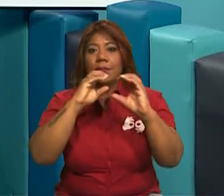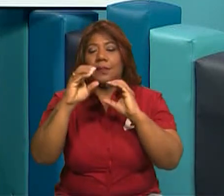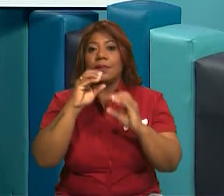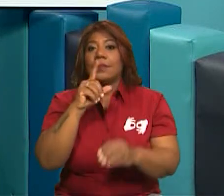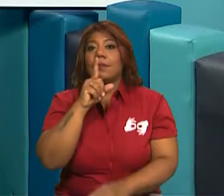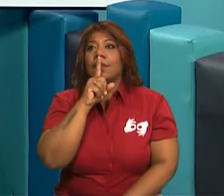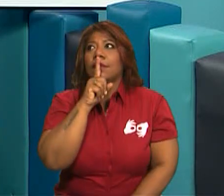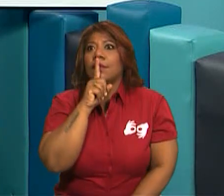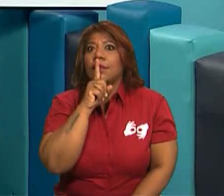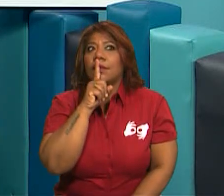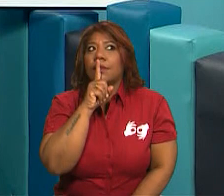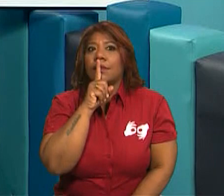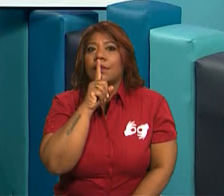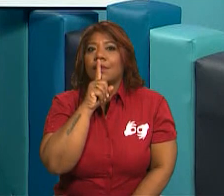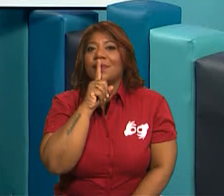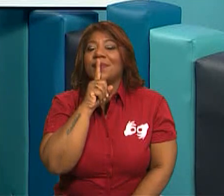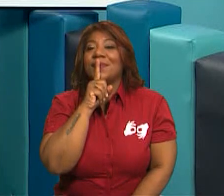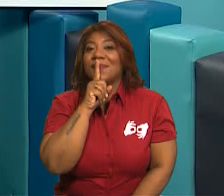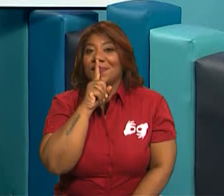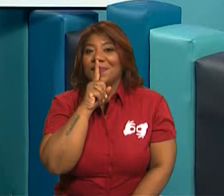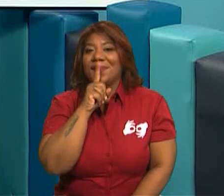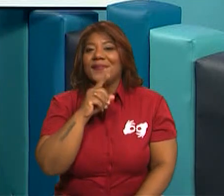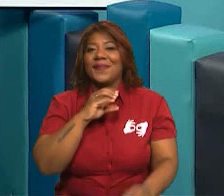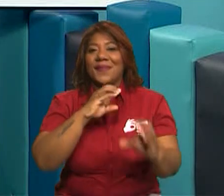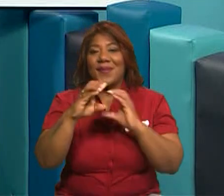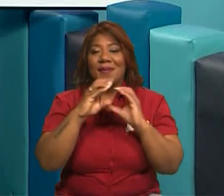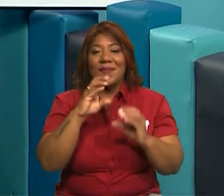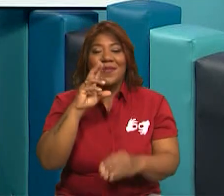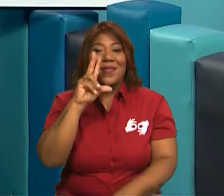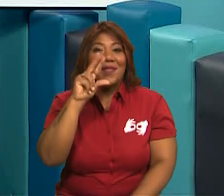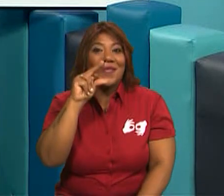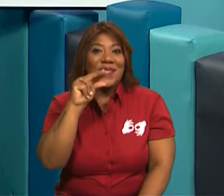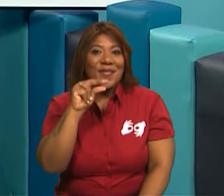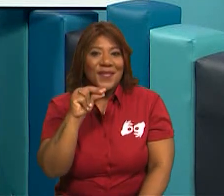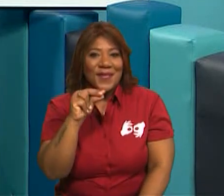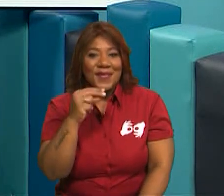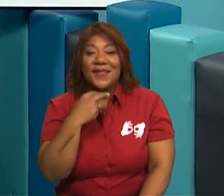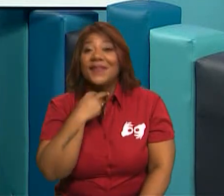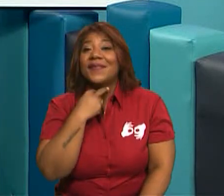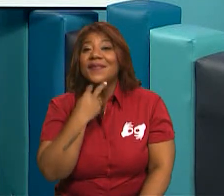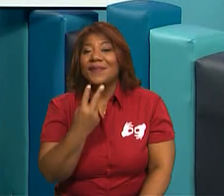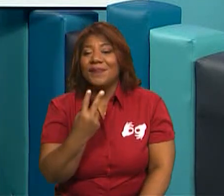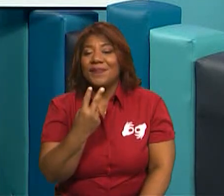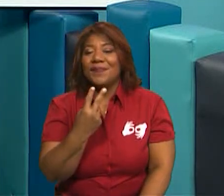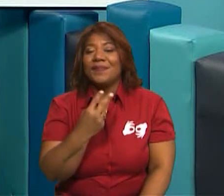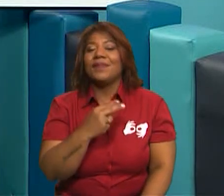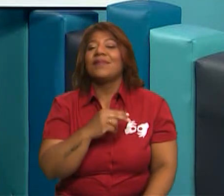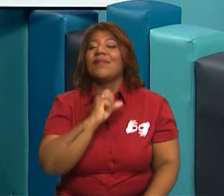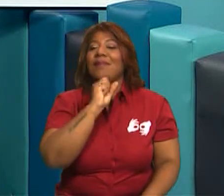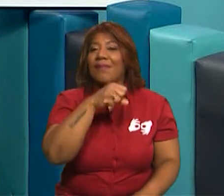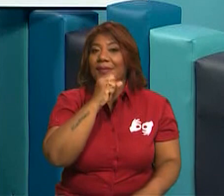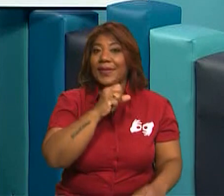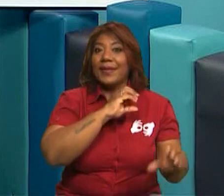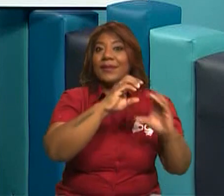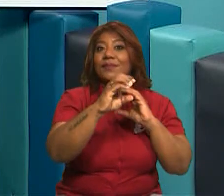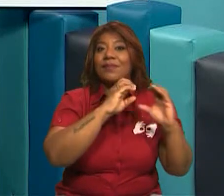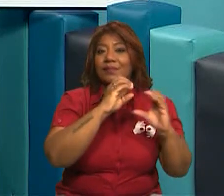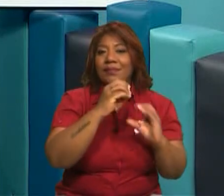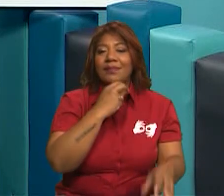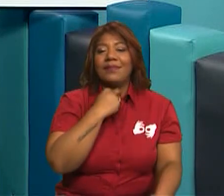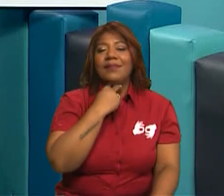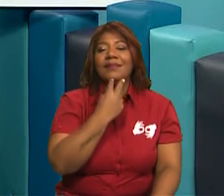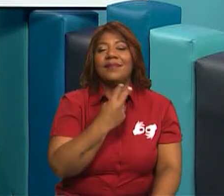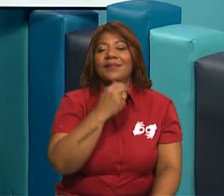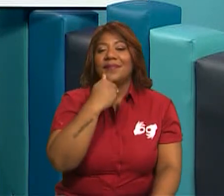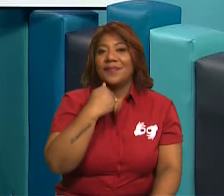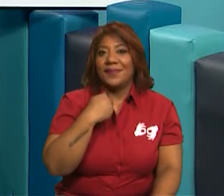representan algo. Por eso es que le decimos comunicación no verbal. Y la verbal entra el proceso y los elementos de la